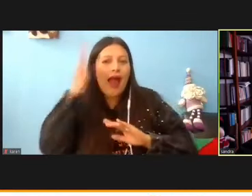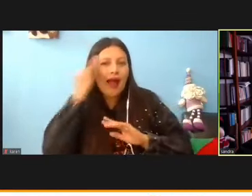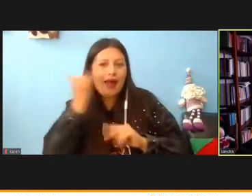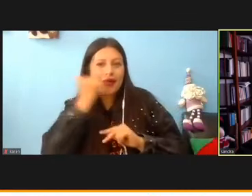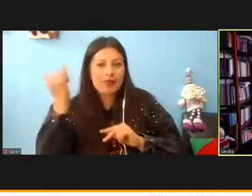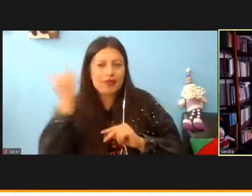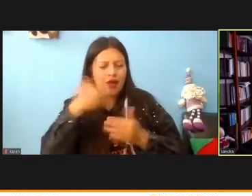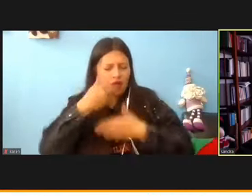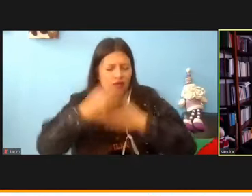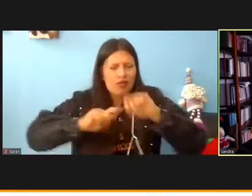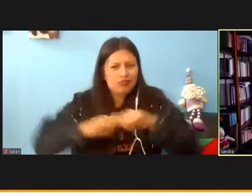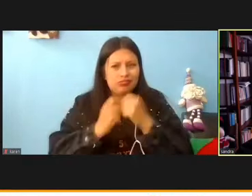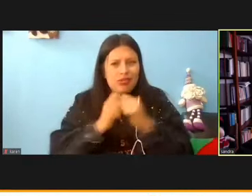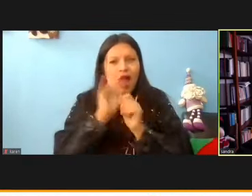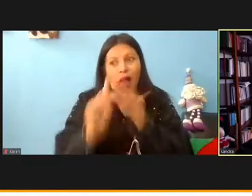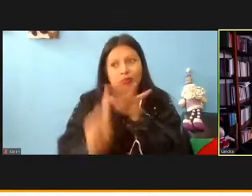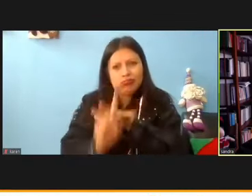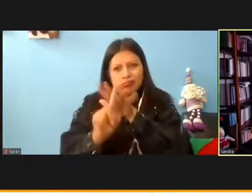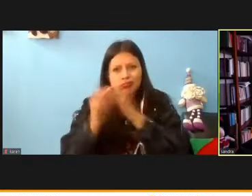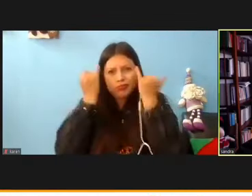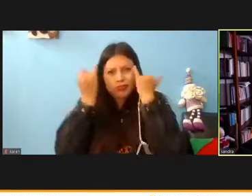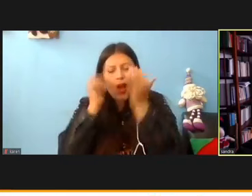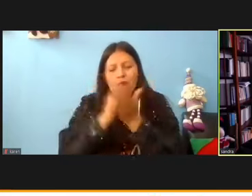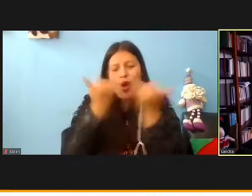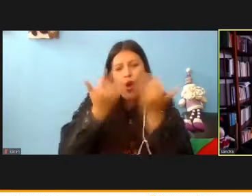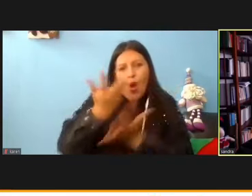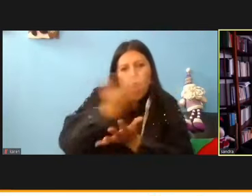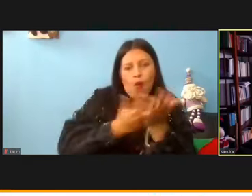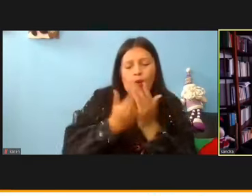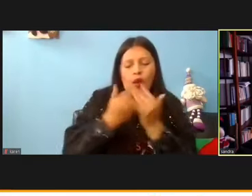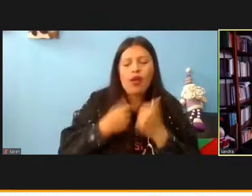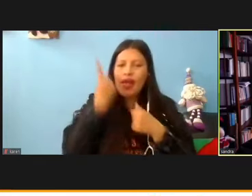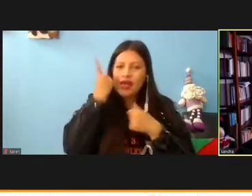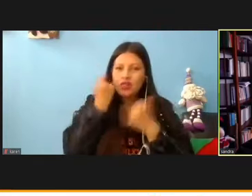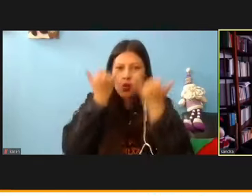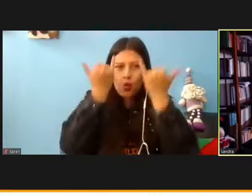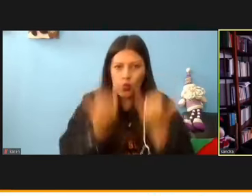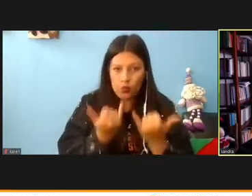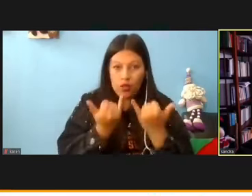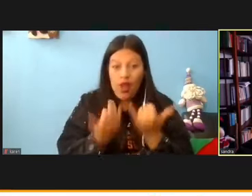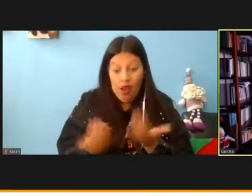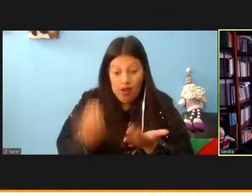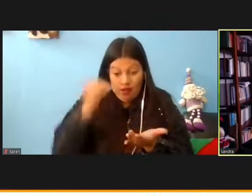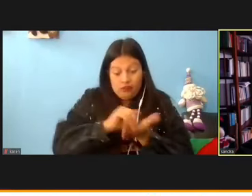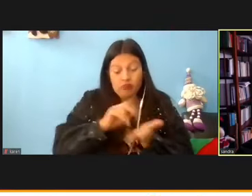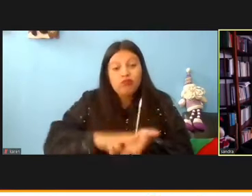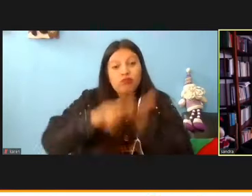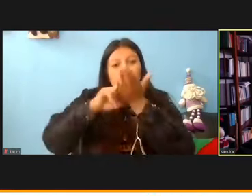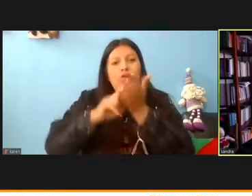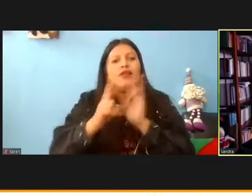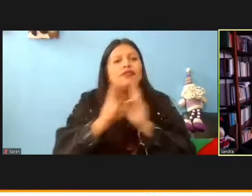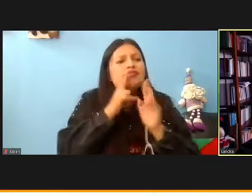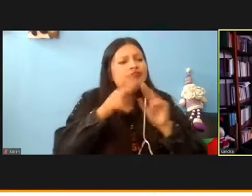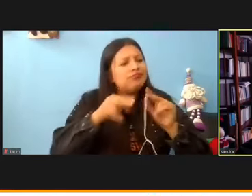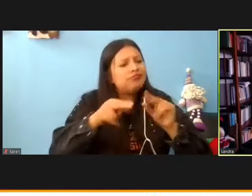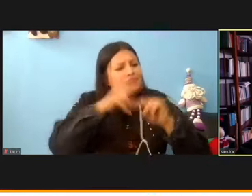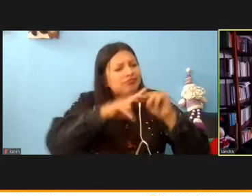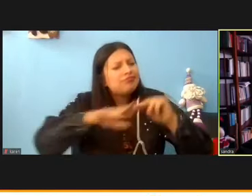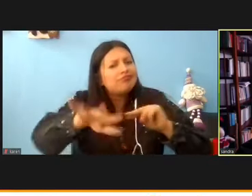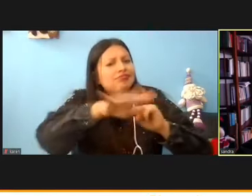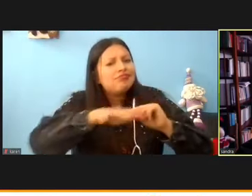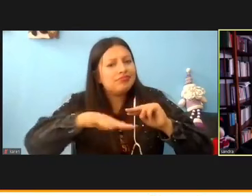se tejen en estas iniciativas que hemos venido compartiendo en estos dos días, la restitución de las relaciones con la naturaleza a través